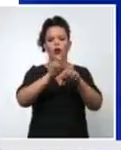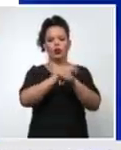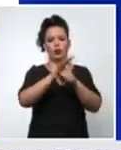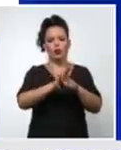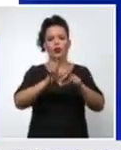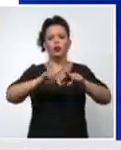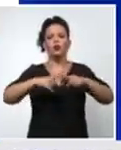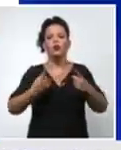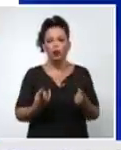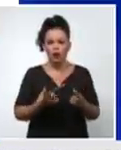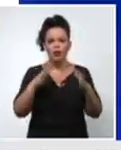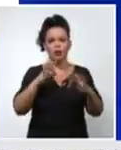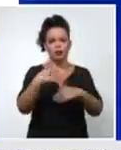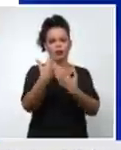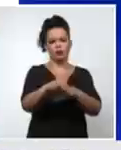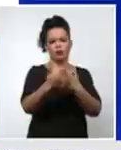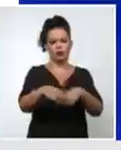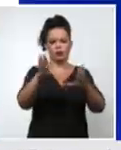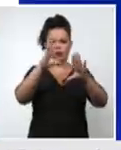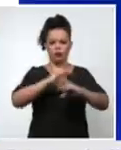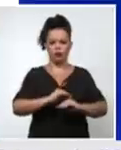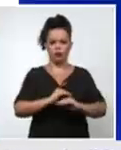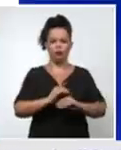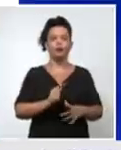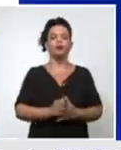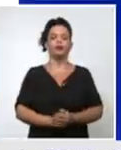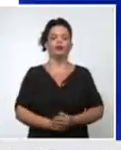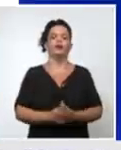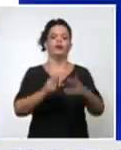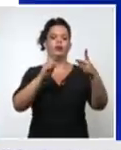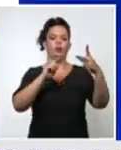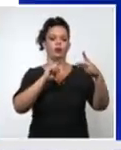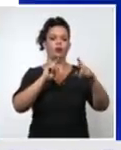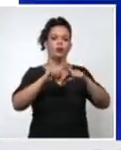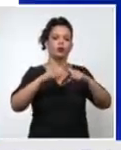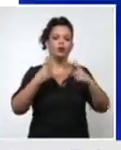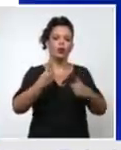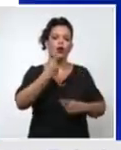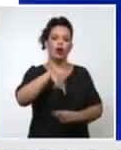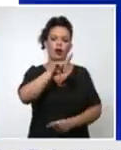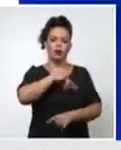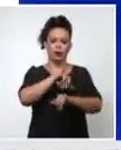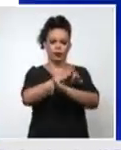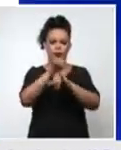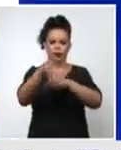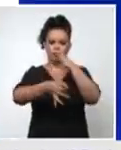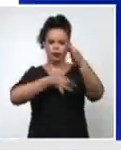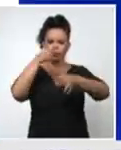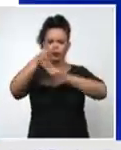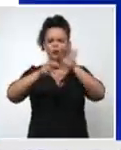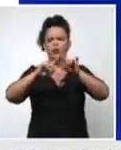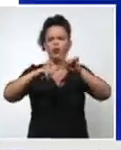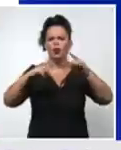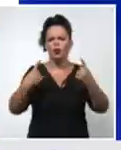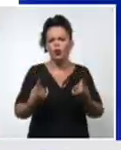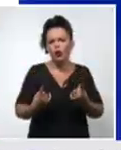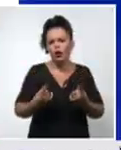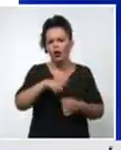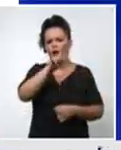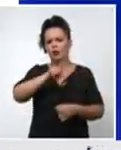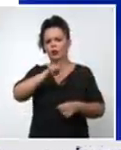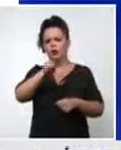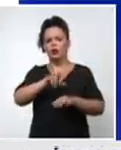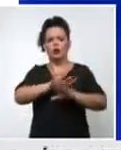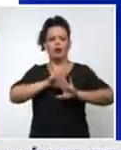una de las causas que creo que también nosotros comentamos ayer de por qué están bajando la guardia,